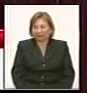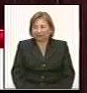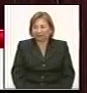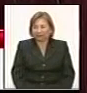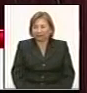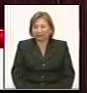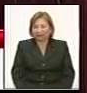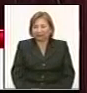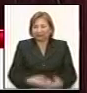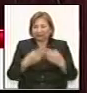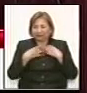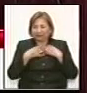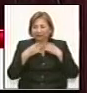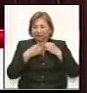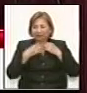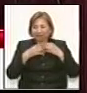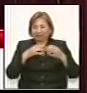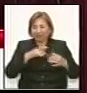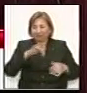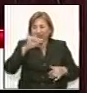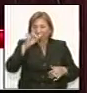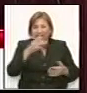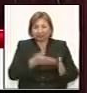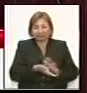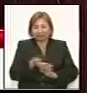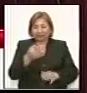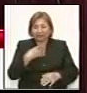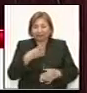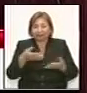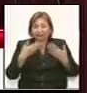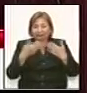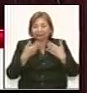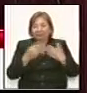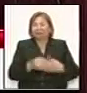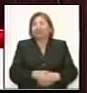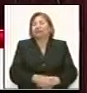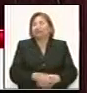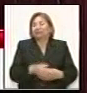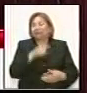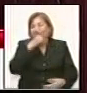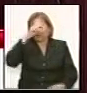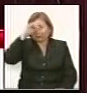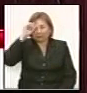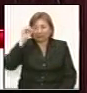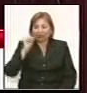la ropa más ligera, ¿no? La ropa más ligera posible, porque van a transpirar.